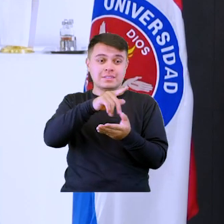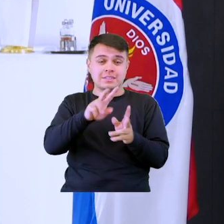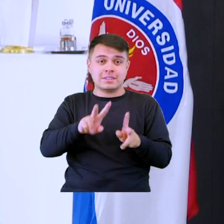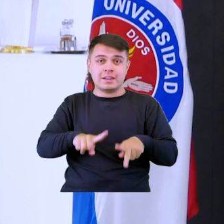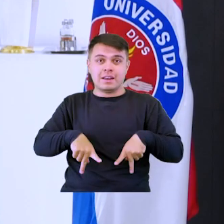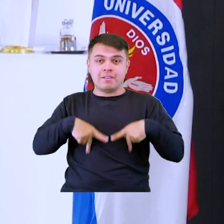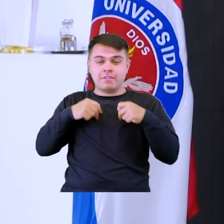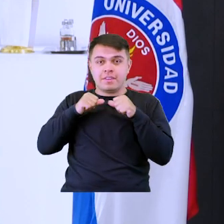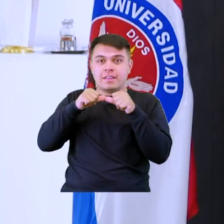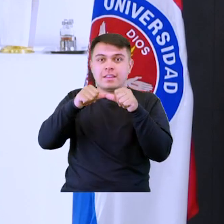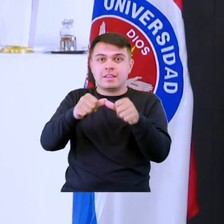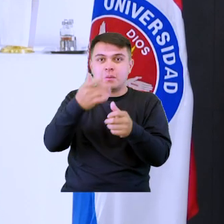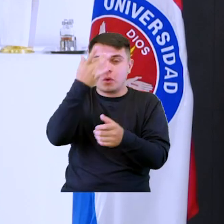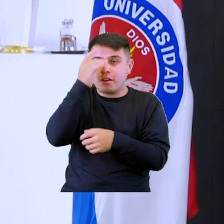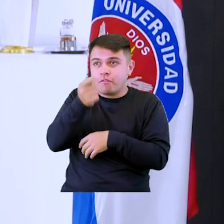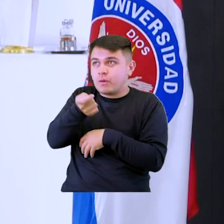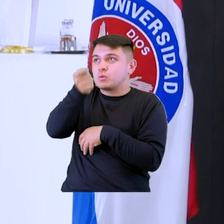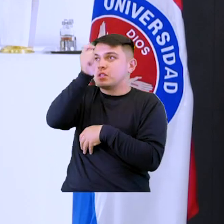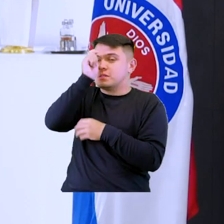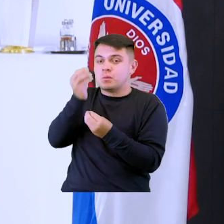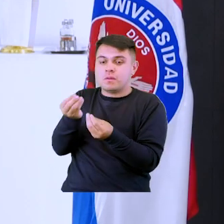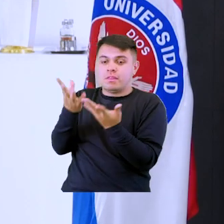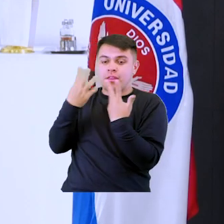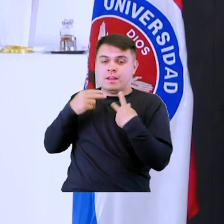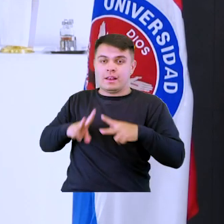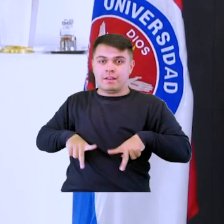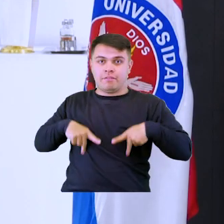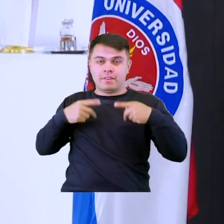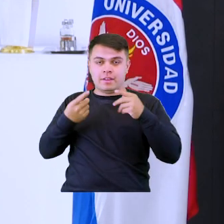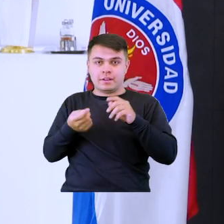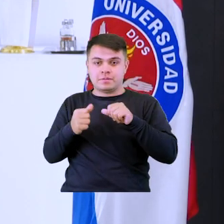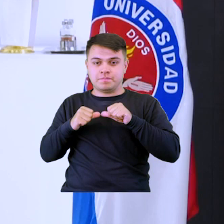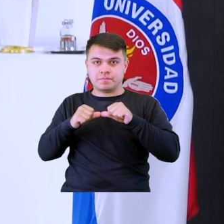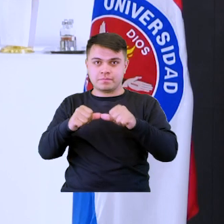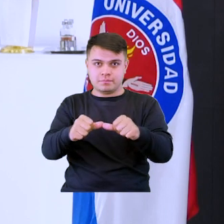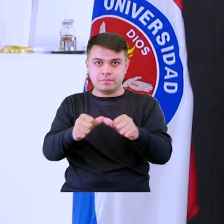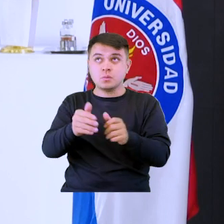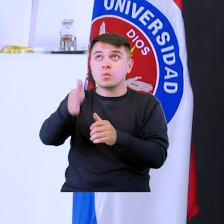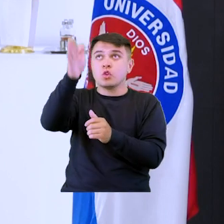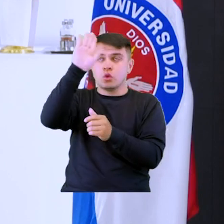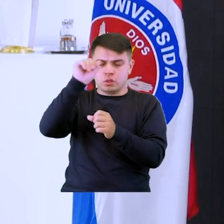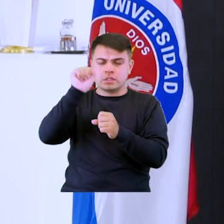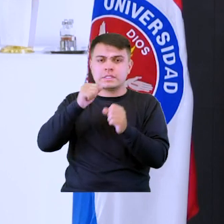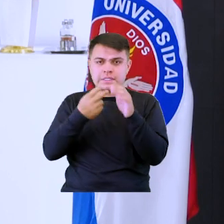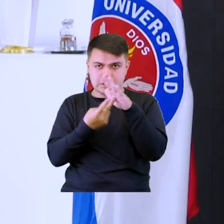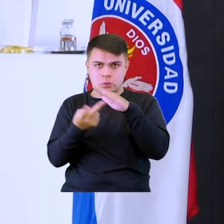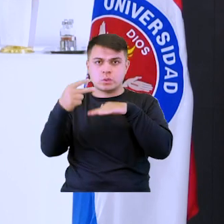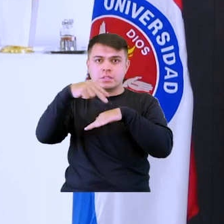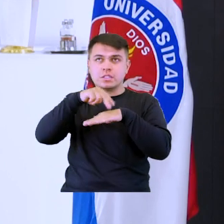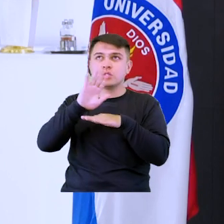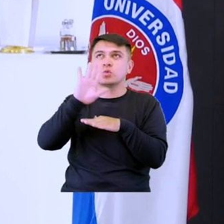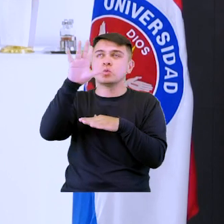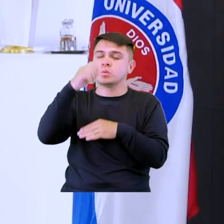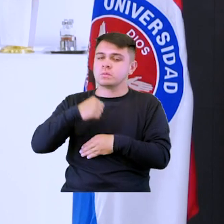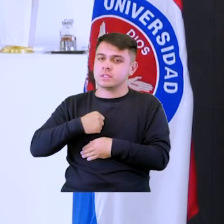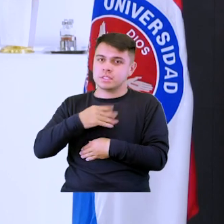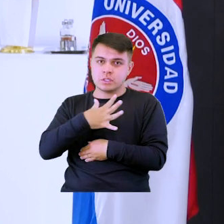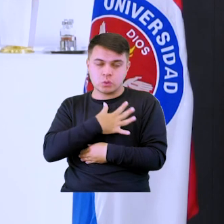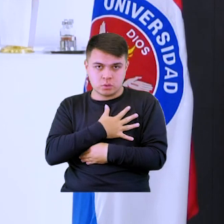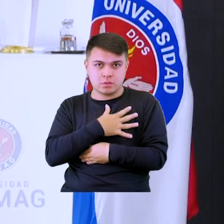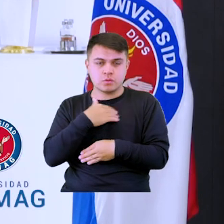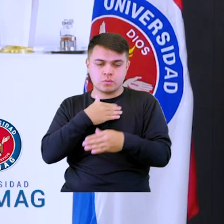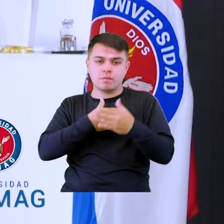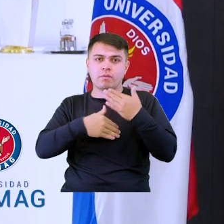el bautismo da la vida eterna y en eso creemos cada uno. Y Dios nos resucita, Él por su infinita misericordia, como